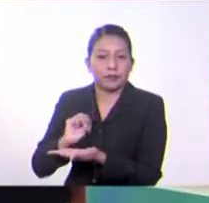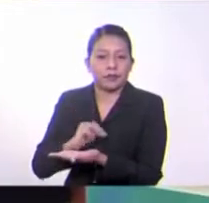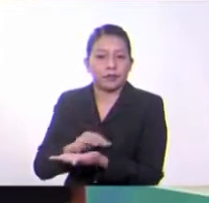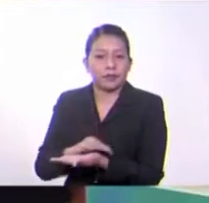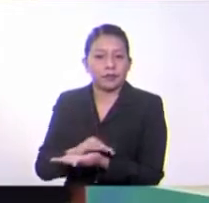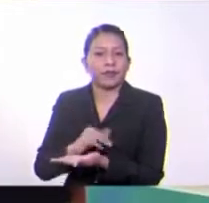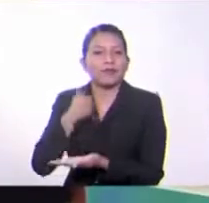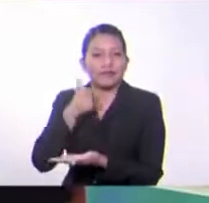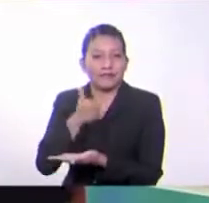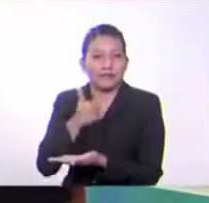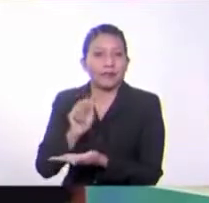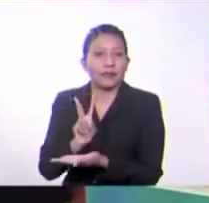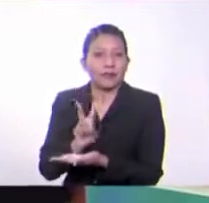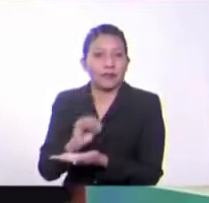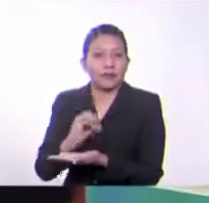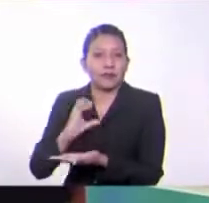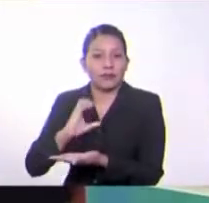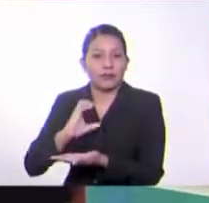Escribe 20.